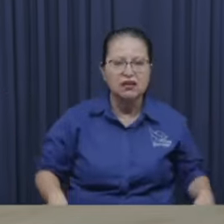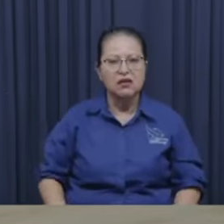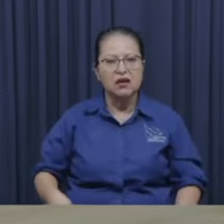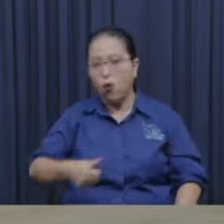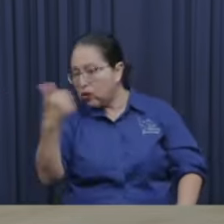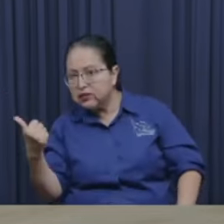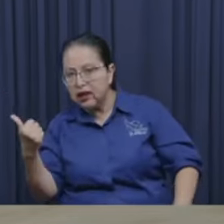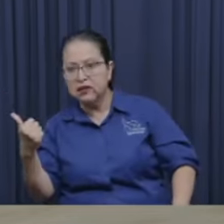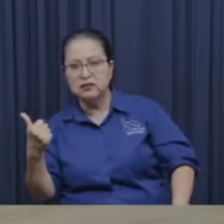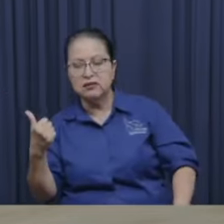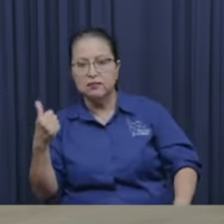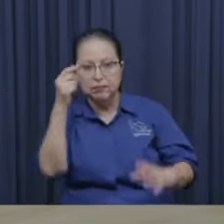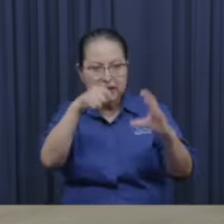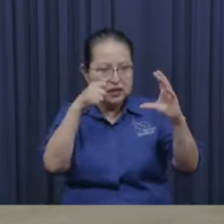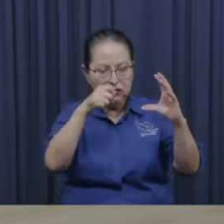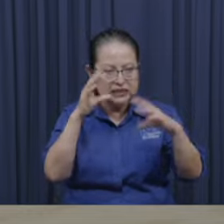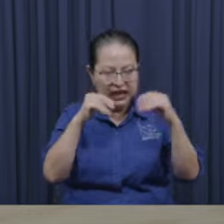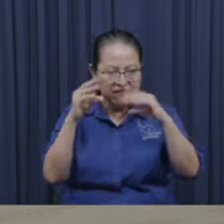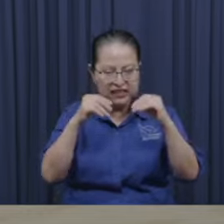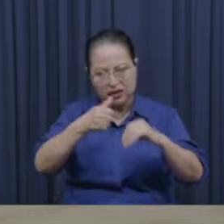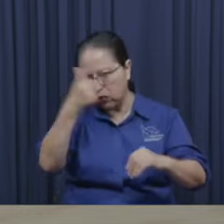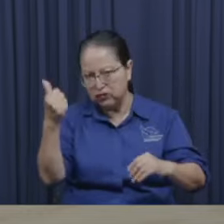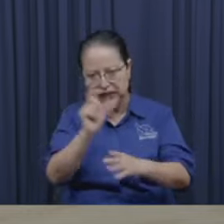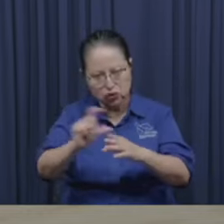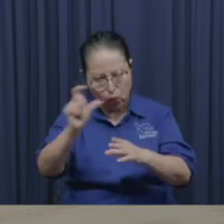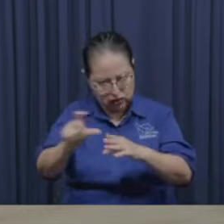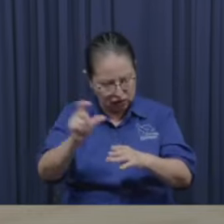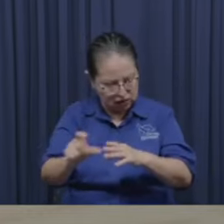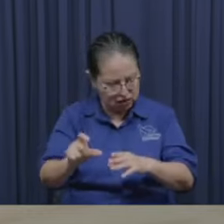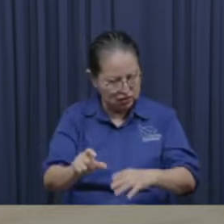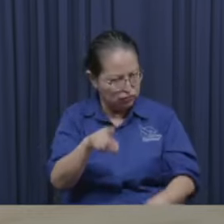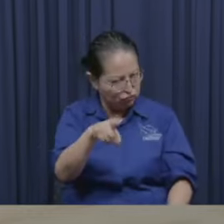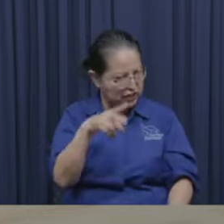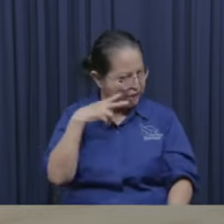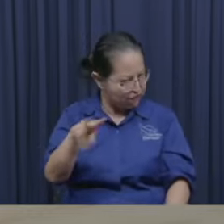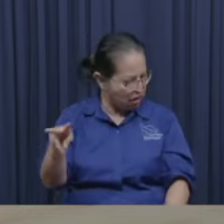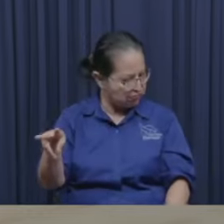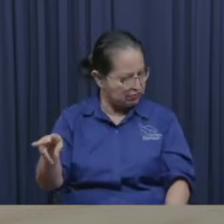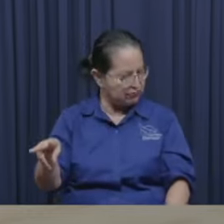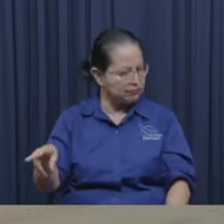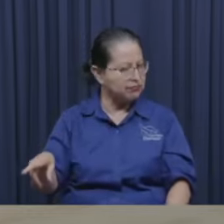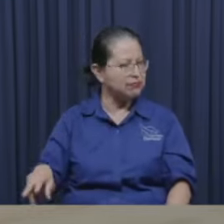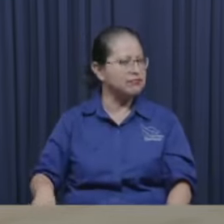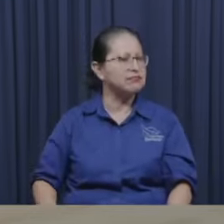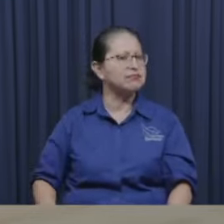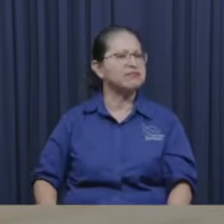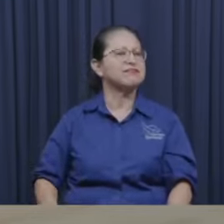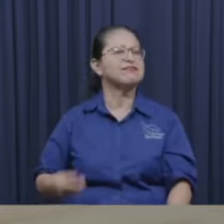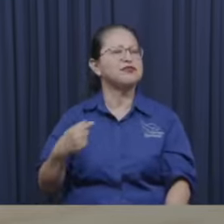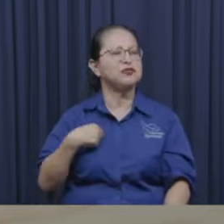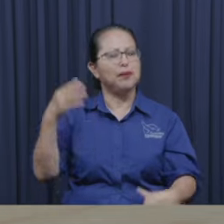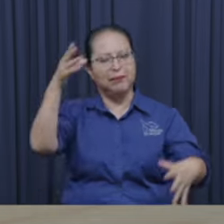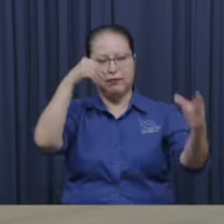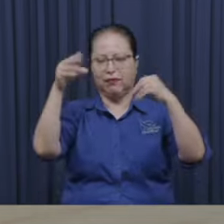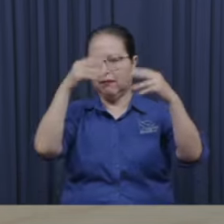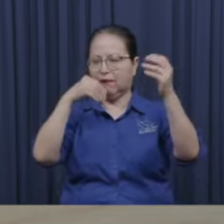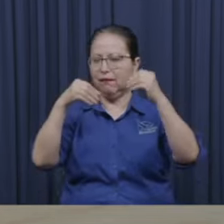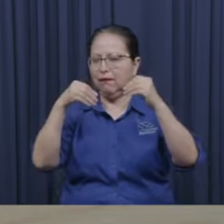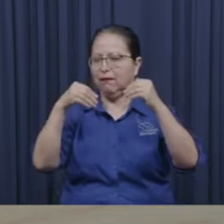otras Bueno a qué va usted sabe de usted ha aprendido esas